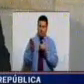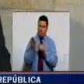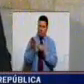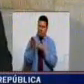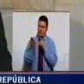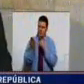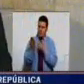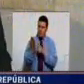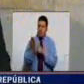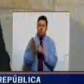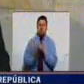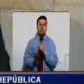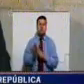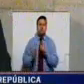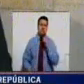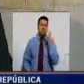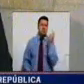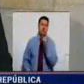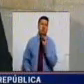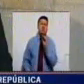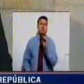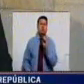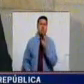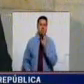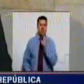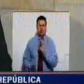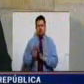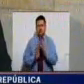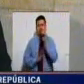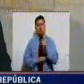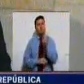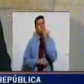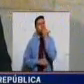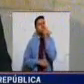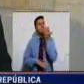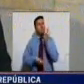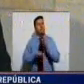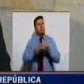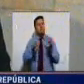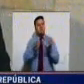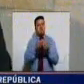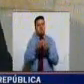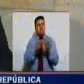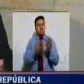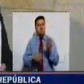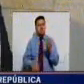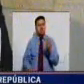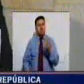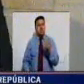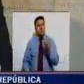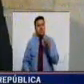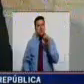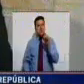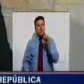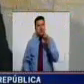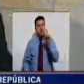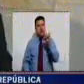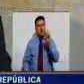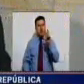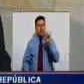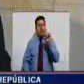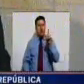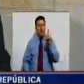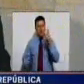estas. Dice que se trata de buscar un pronunciamiento de la Corte sobre, en el caso pues contra CBI,